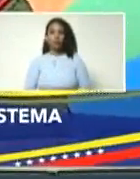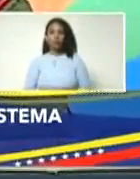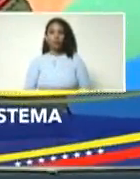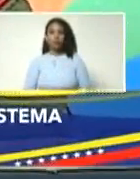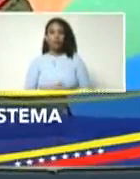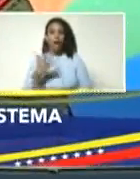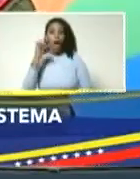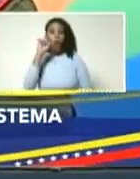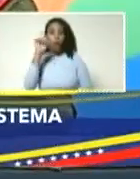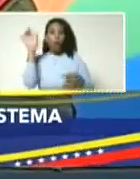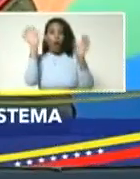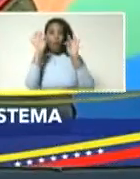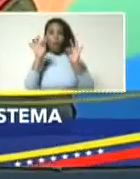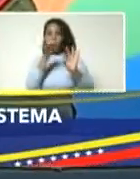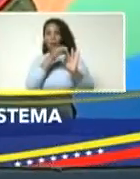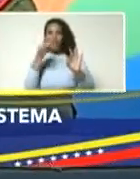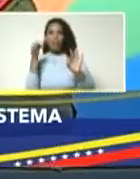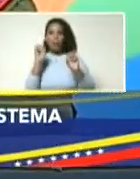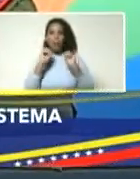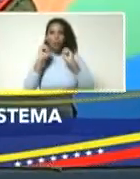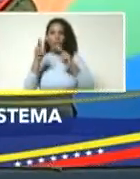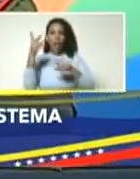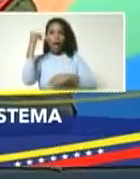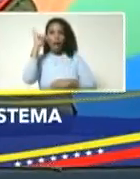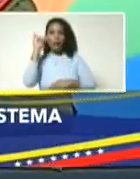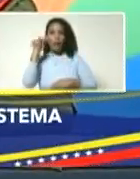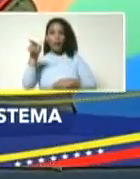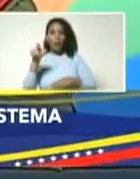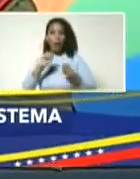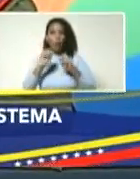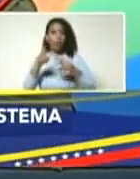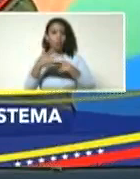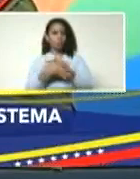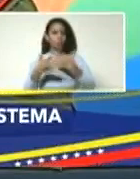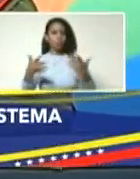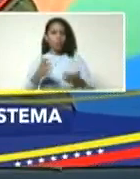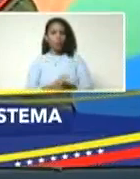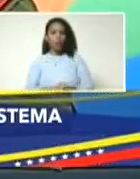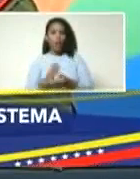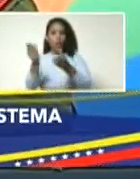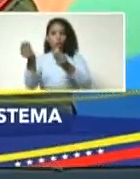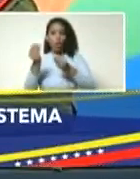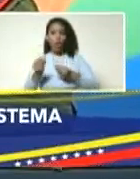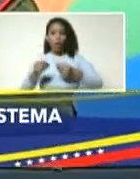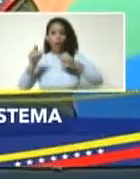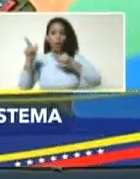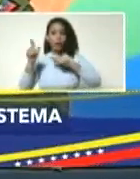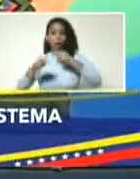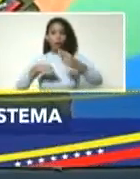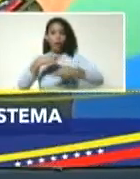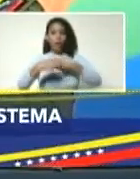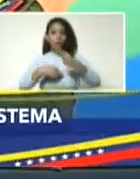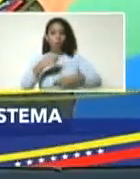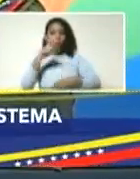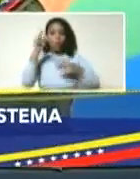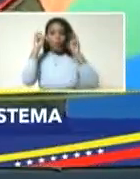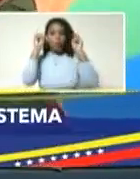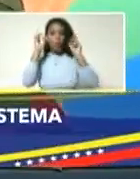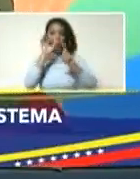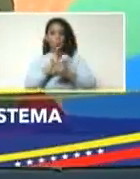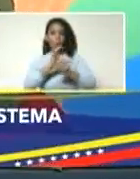hay una maravillosa oportunidad que tenemos. Esa oportunidad nos la brinda precisamente la revolución como un hecho cultural.